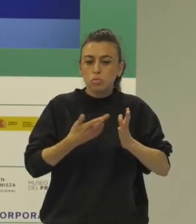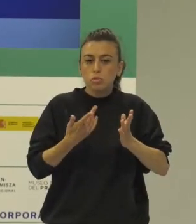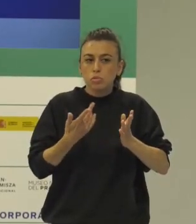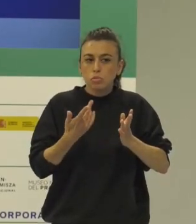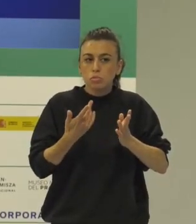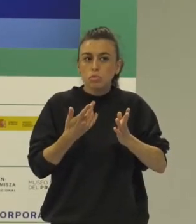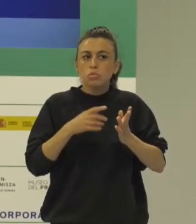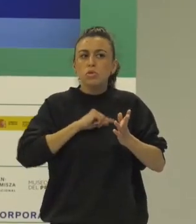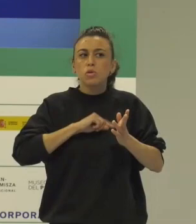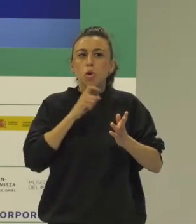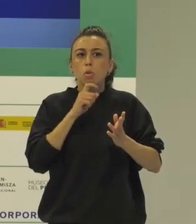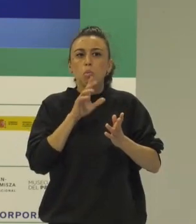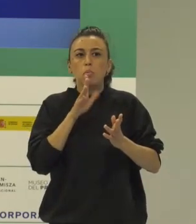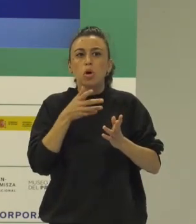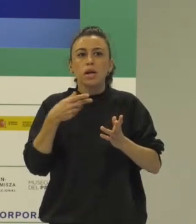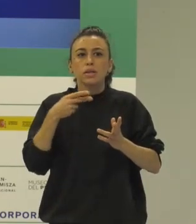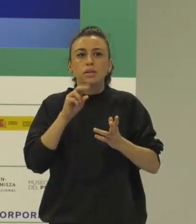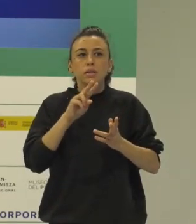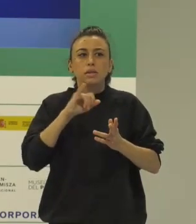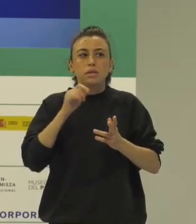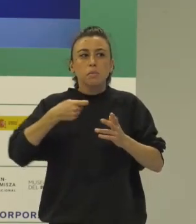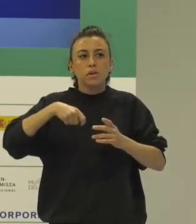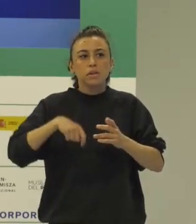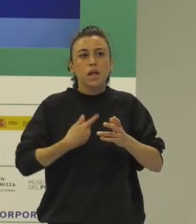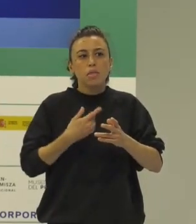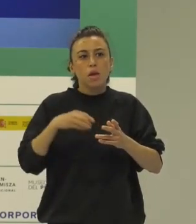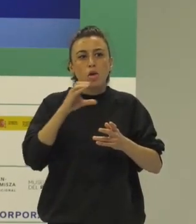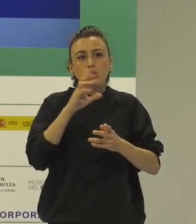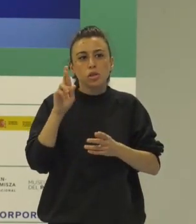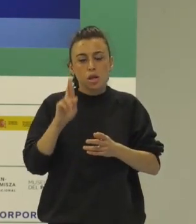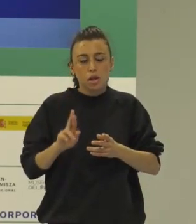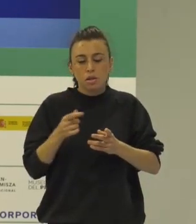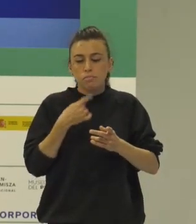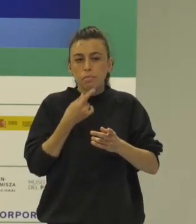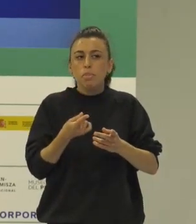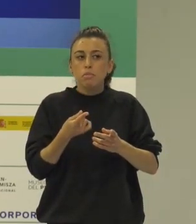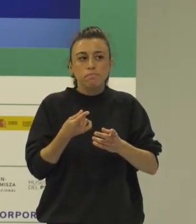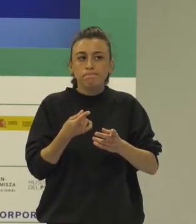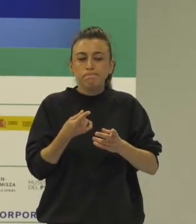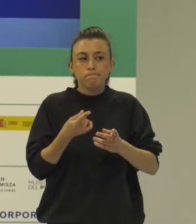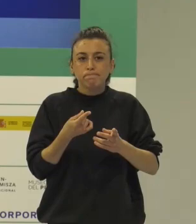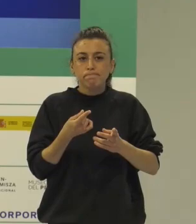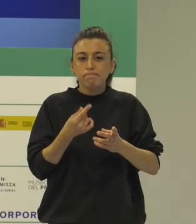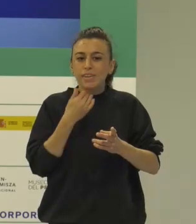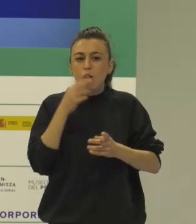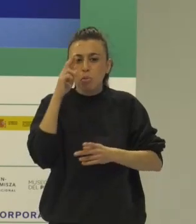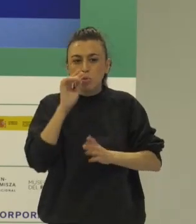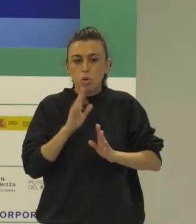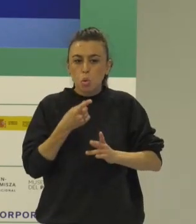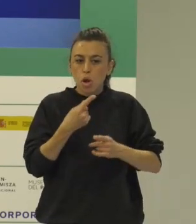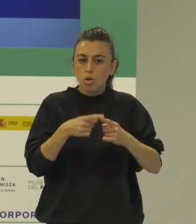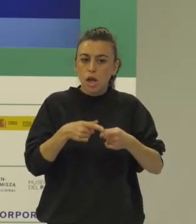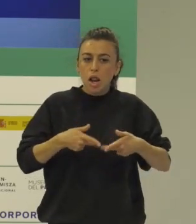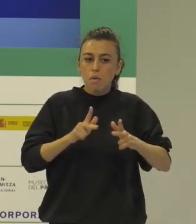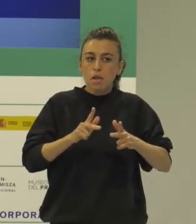acusó al informe pues, de ser un informe gremial y dijo que, bueno, dijo una frase bastante preocupante. Dijo, una cosa es la libertad de prensa y